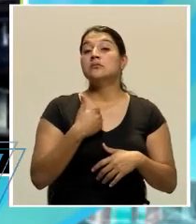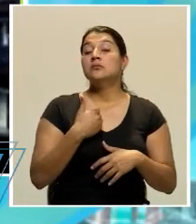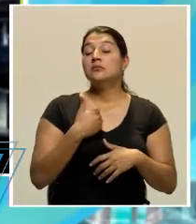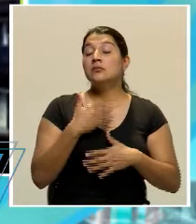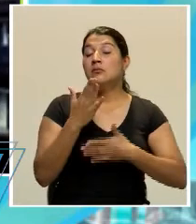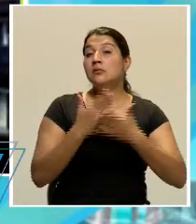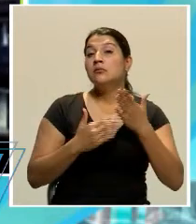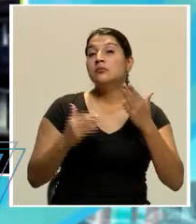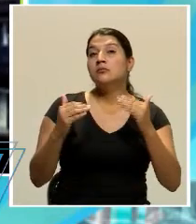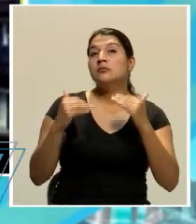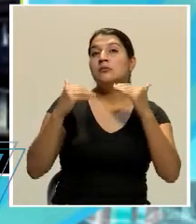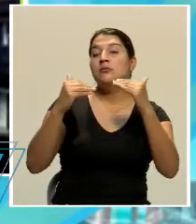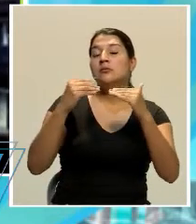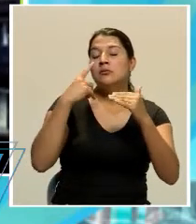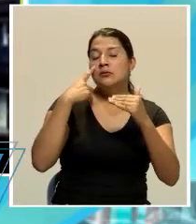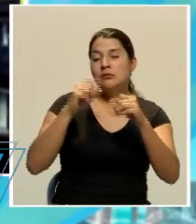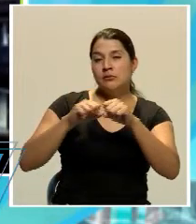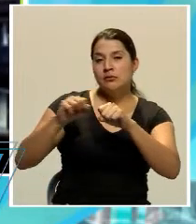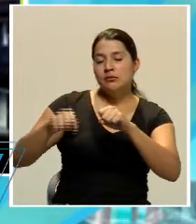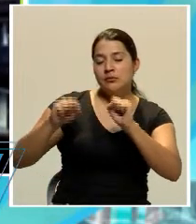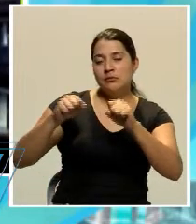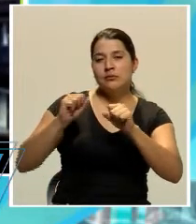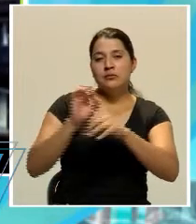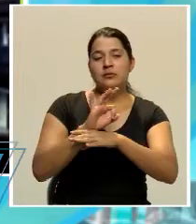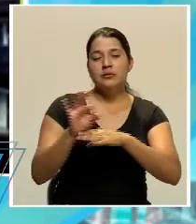un cierto nivel para que esas plataformas funcionen bien.